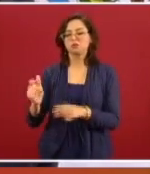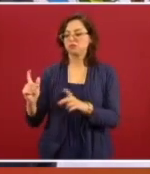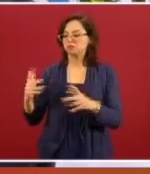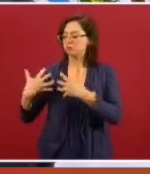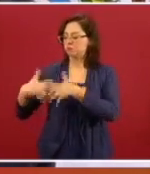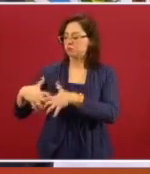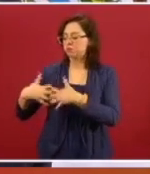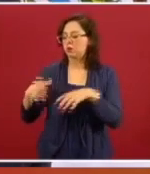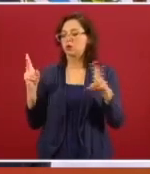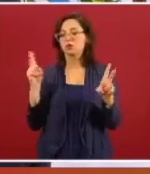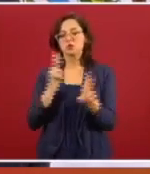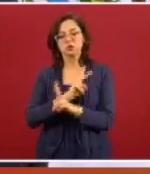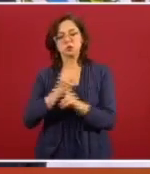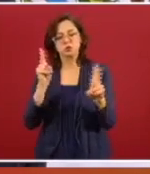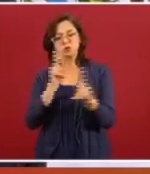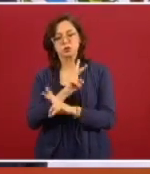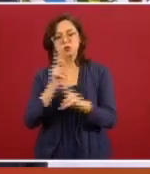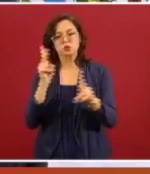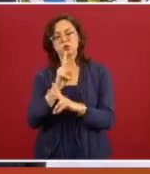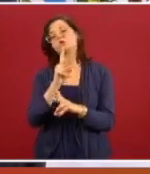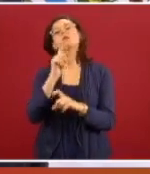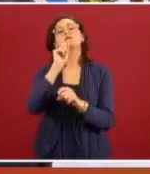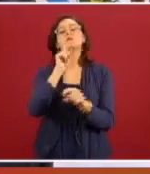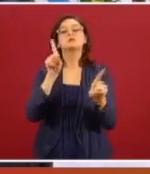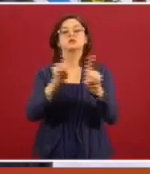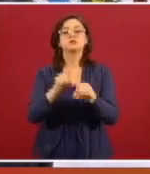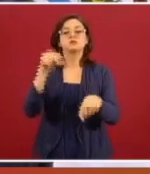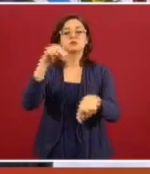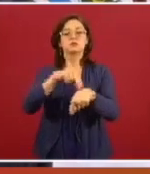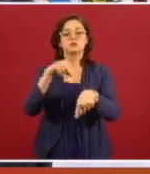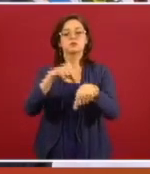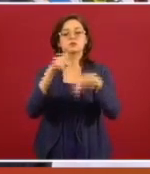y con el personal de enfermería y médicos